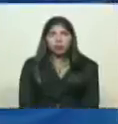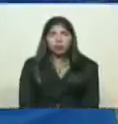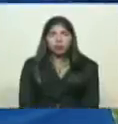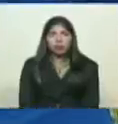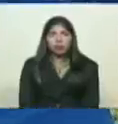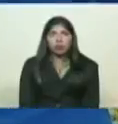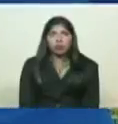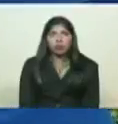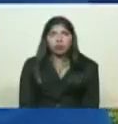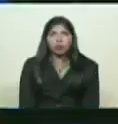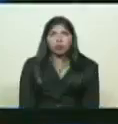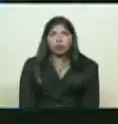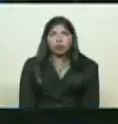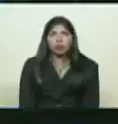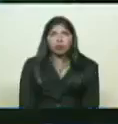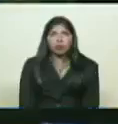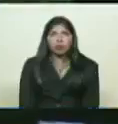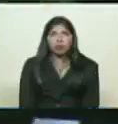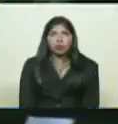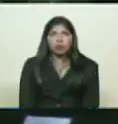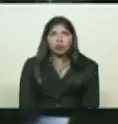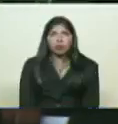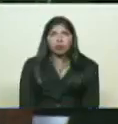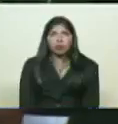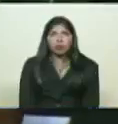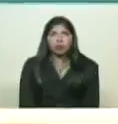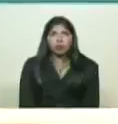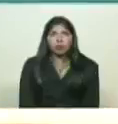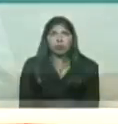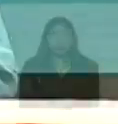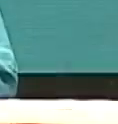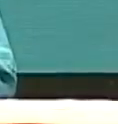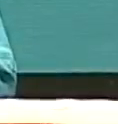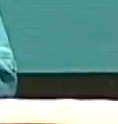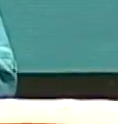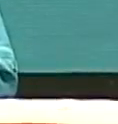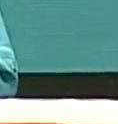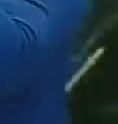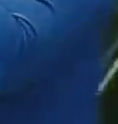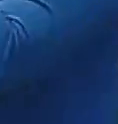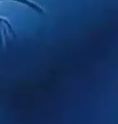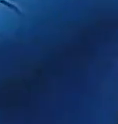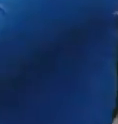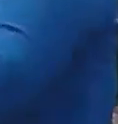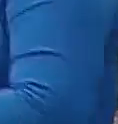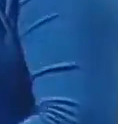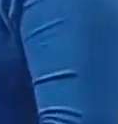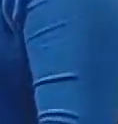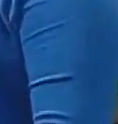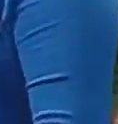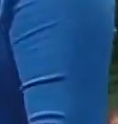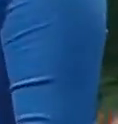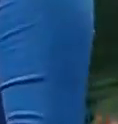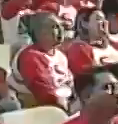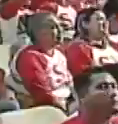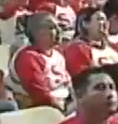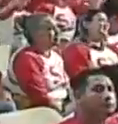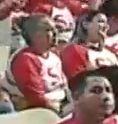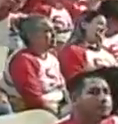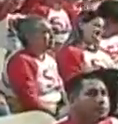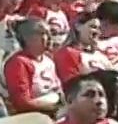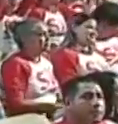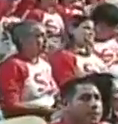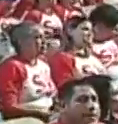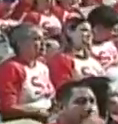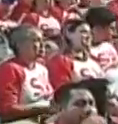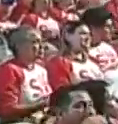Aunque amenacen de muerte y el camino se ponga duro, empujaremos el alba entre todos para que no esté